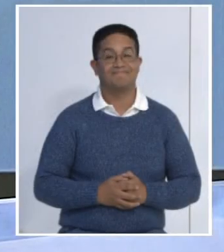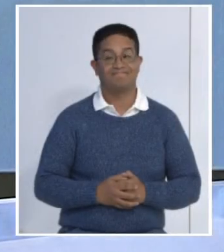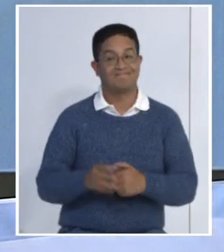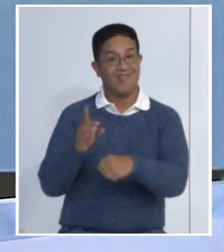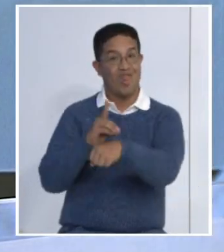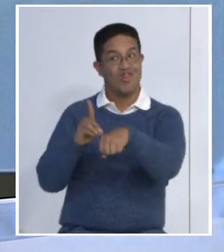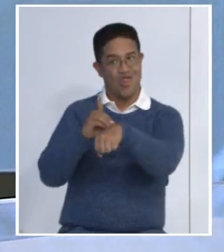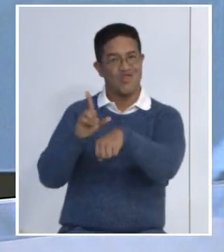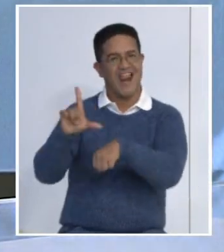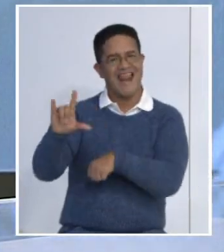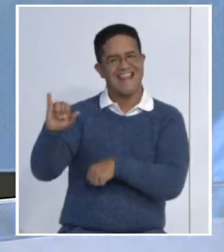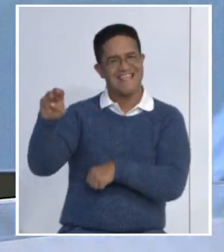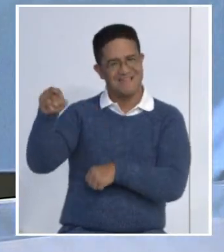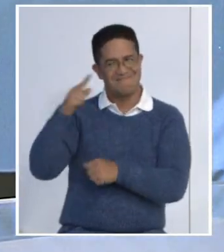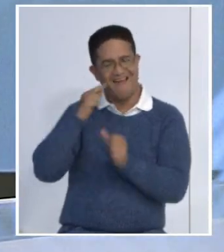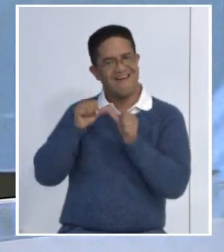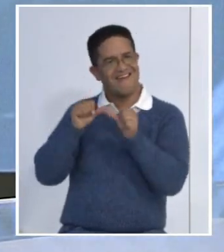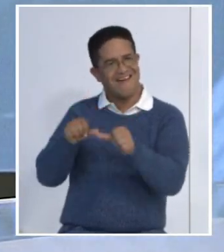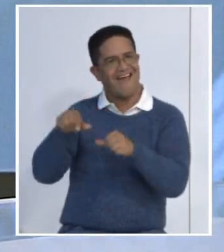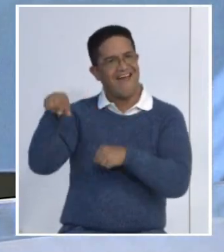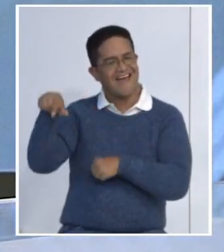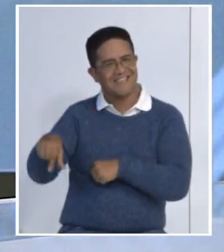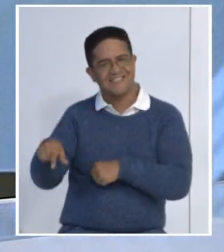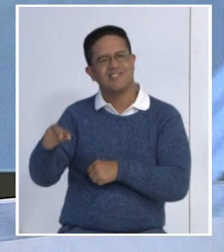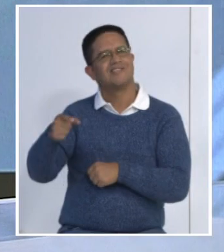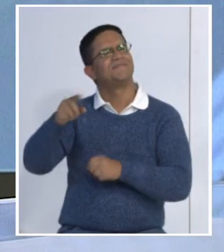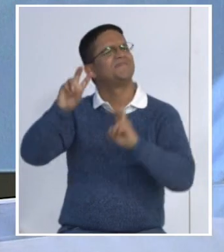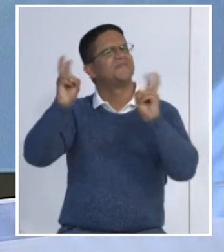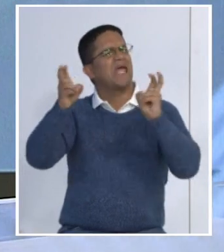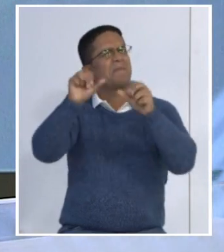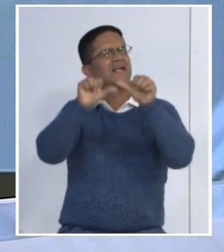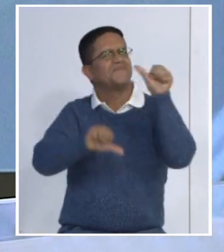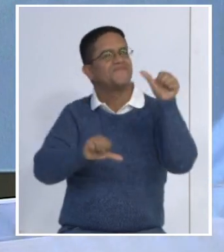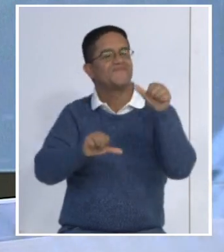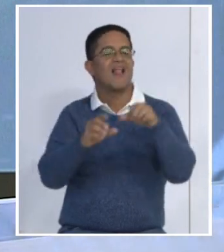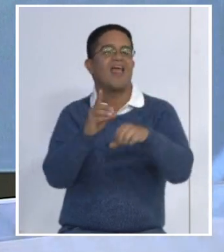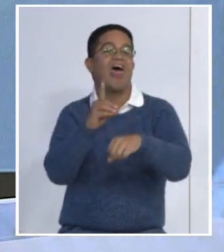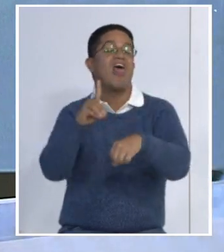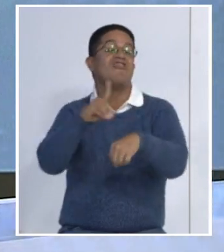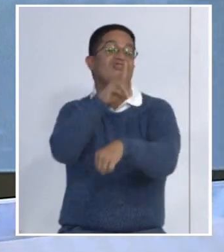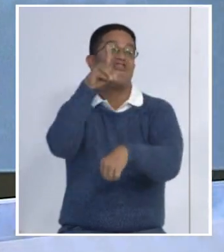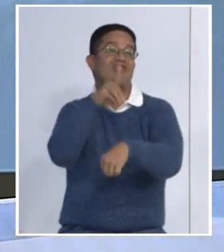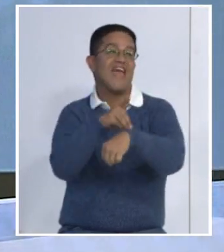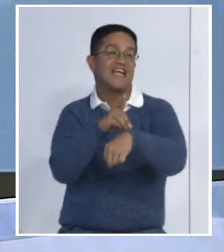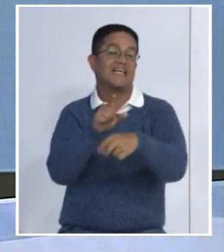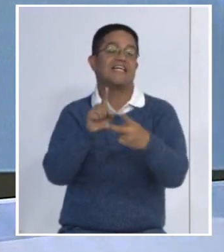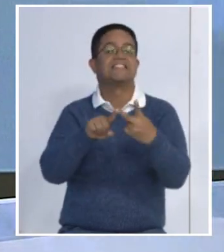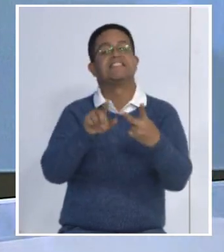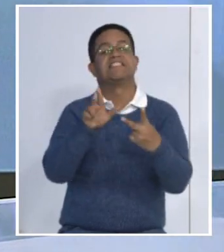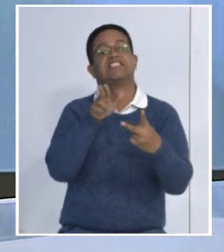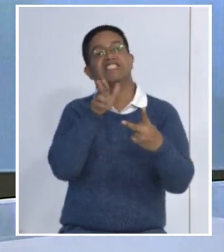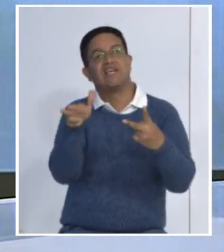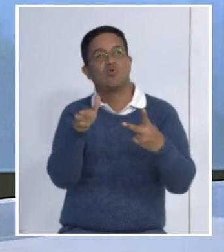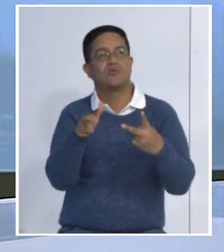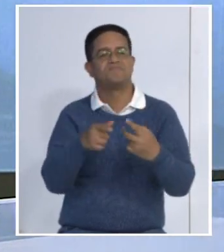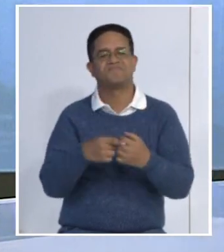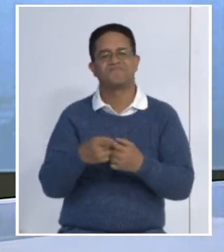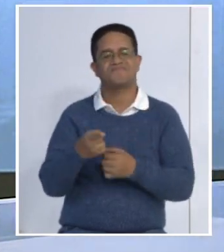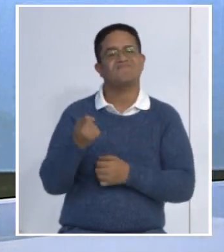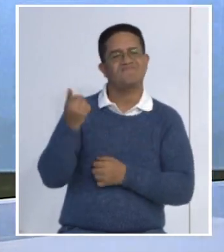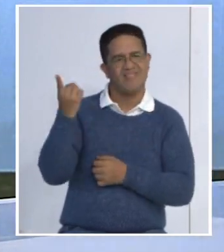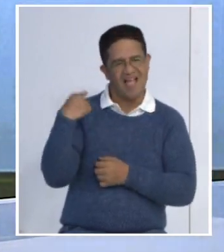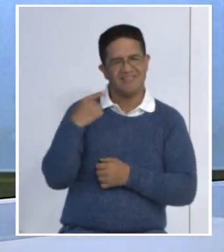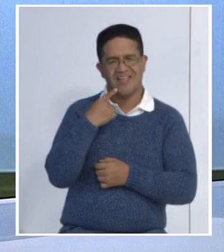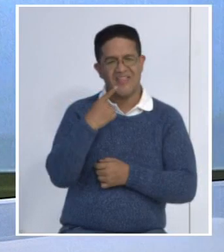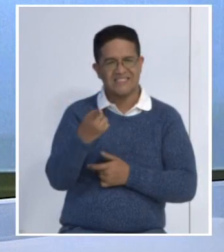La doctora Yoxibel Lima nos sigue acompañando en el estudio. Estamos hablando sobre dengue y chikungunya. Nos decía en la parte anterior de que las etapas avanzadas